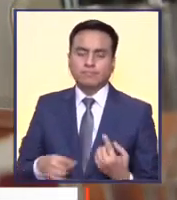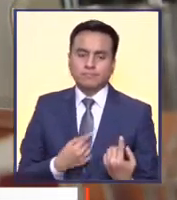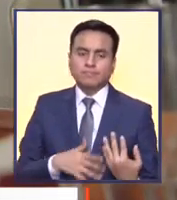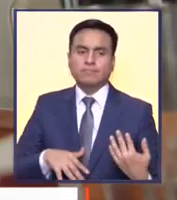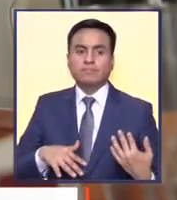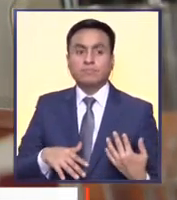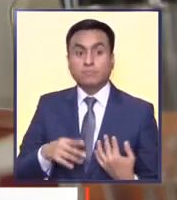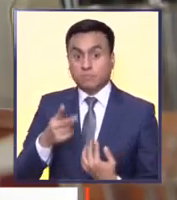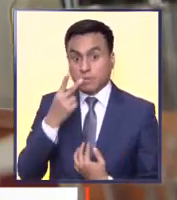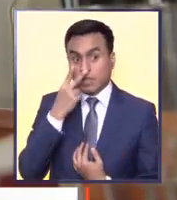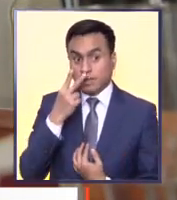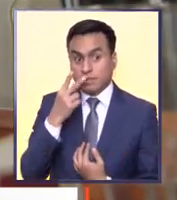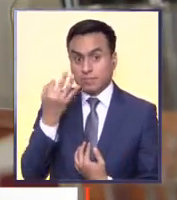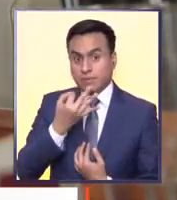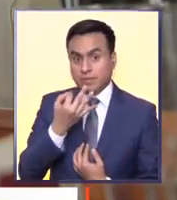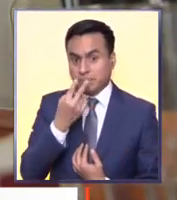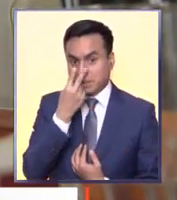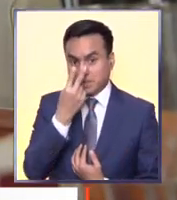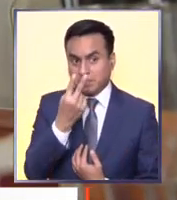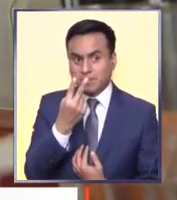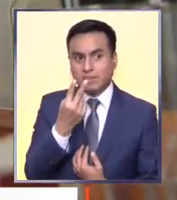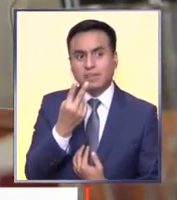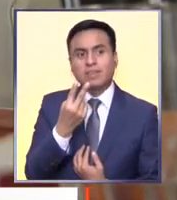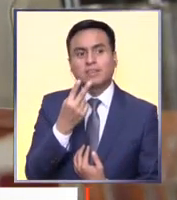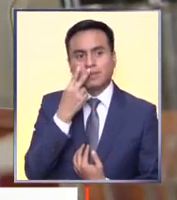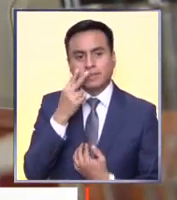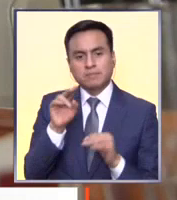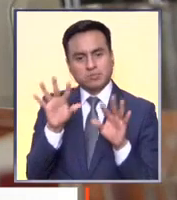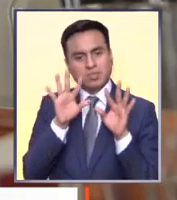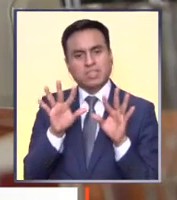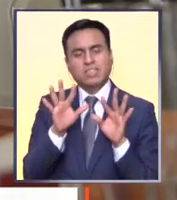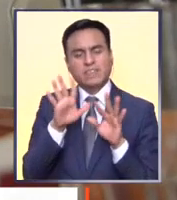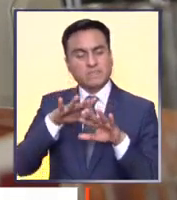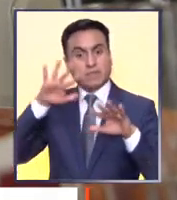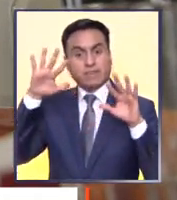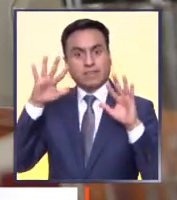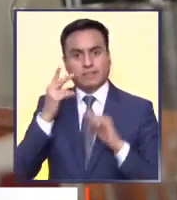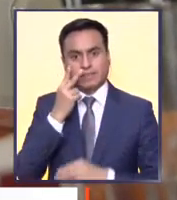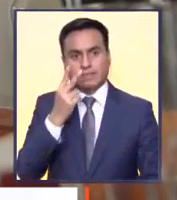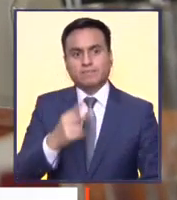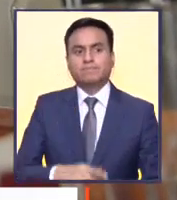Miren por favor esta maravilla. Sí, uno que se ve impresionante, brillante.